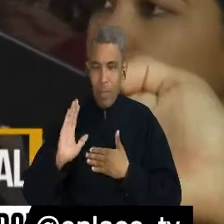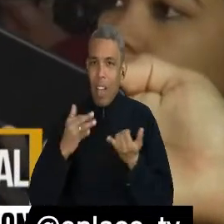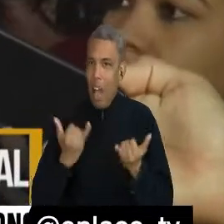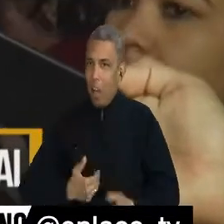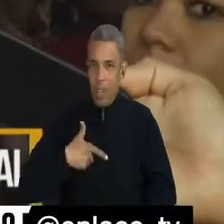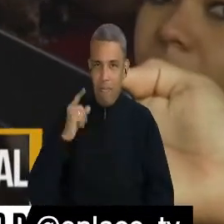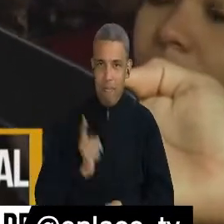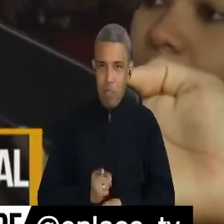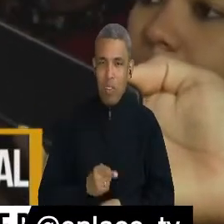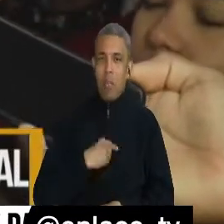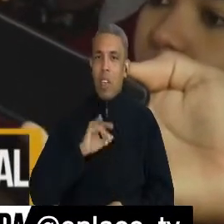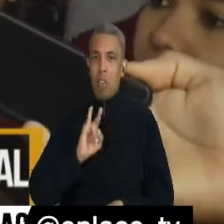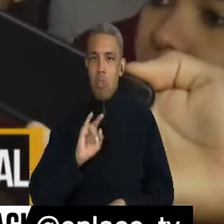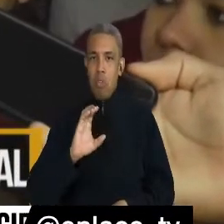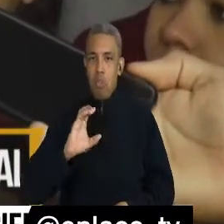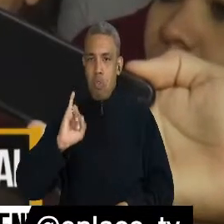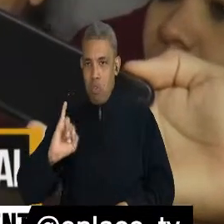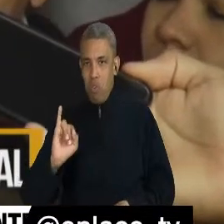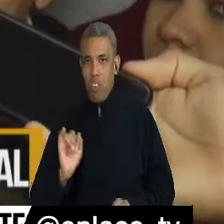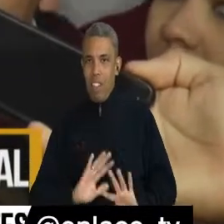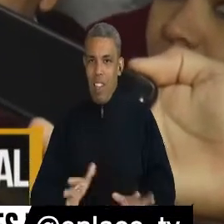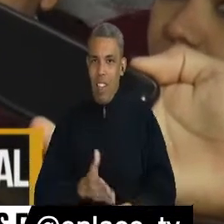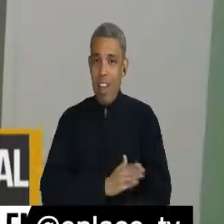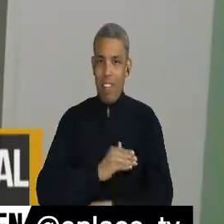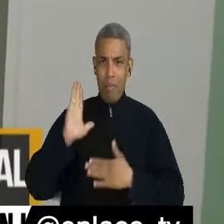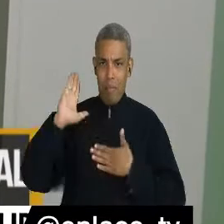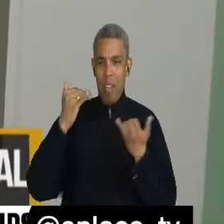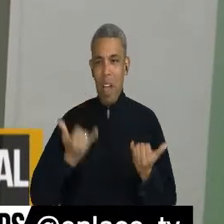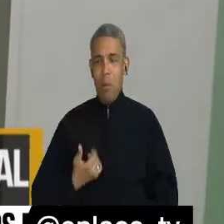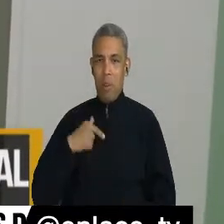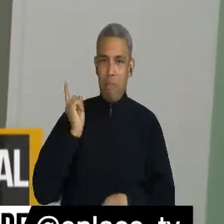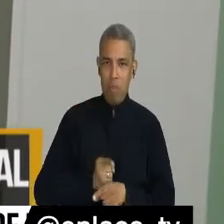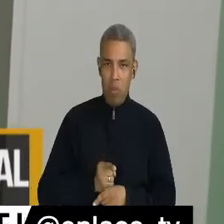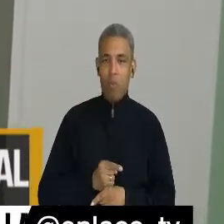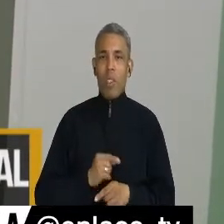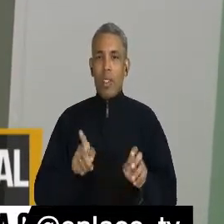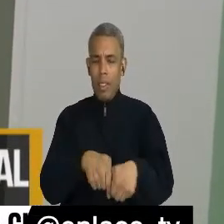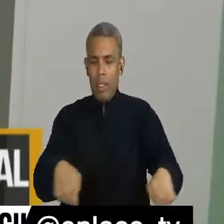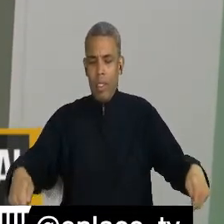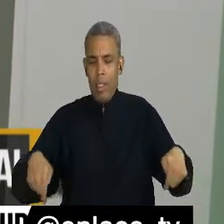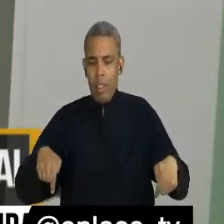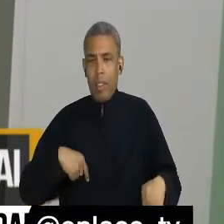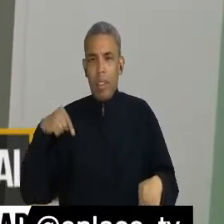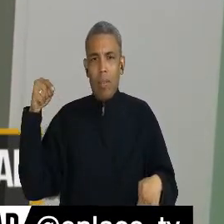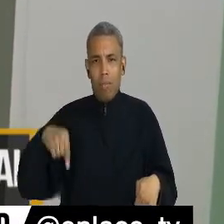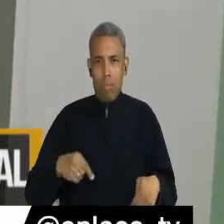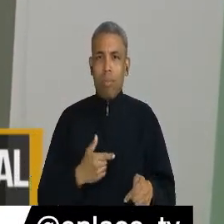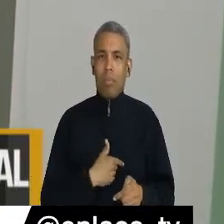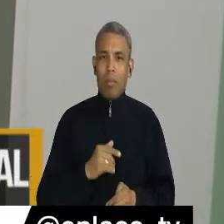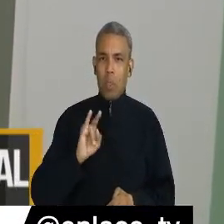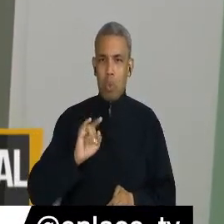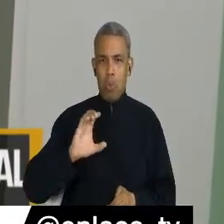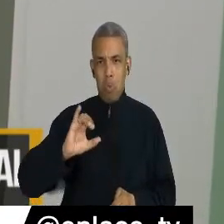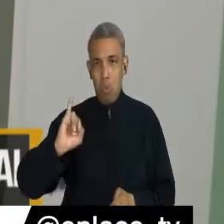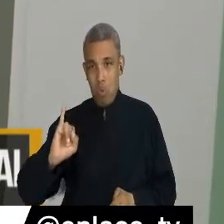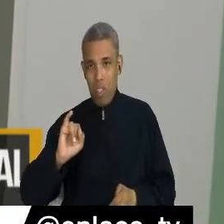compromiso era la UCI. Hoy venimos a entregar la UCI. El compromiso que vamos a continuación a realizar aquí con ustedes